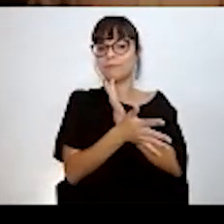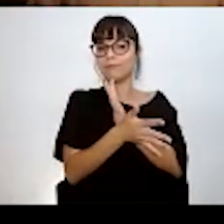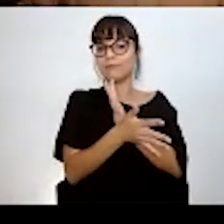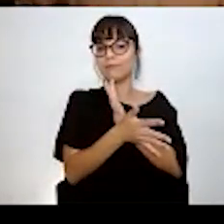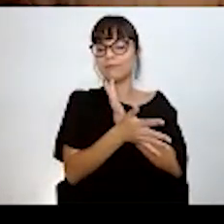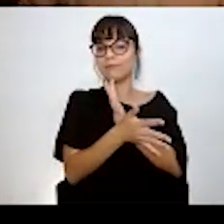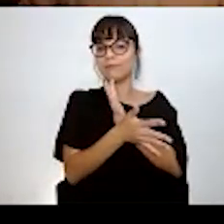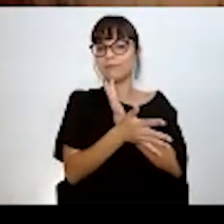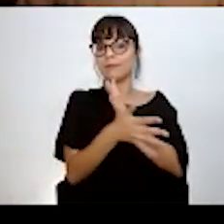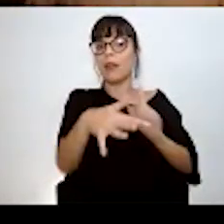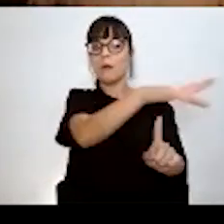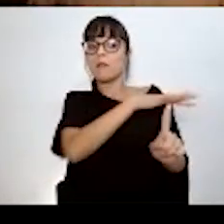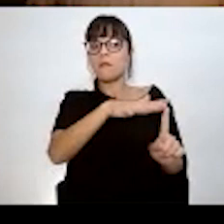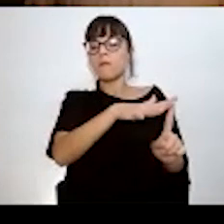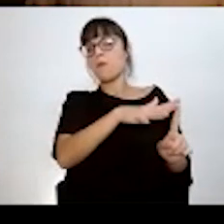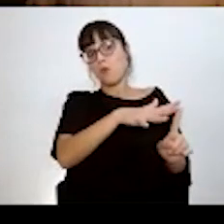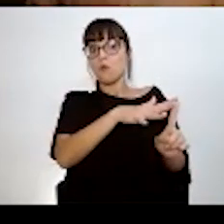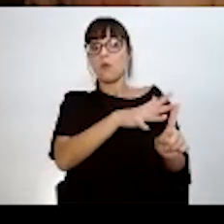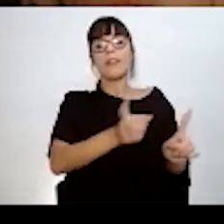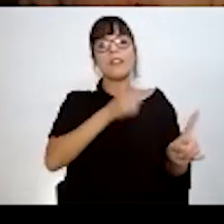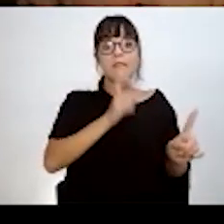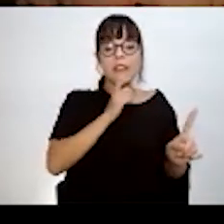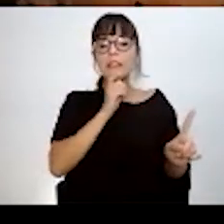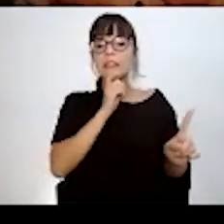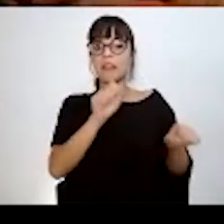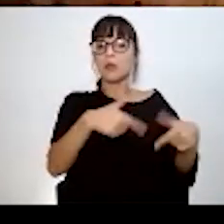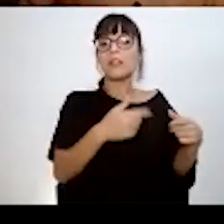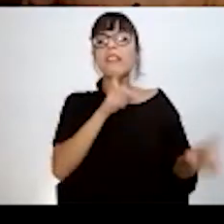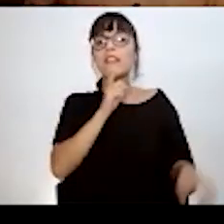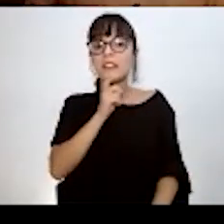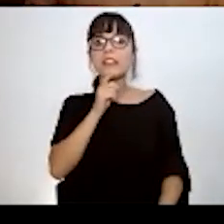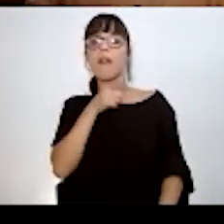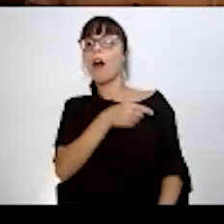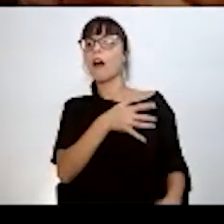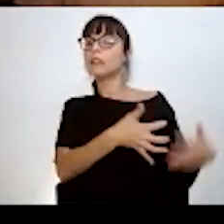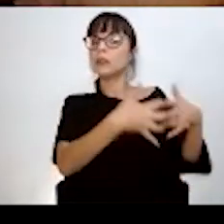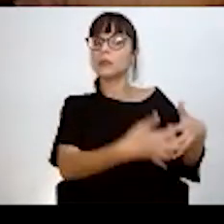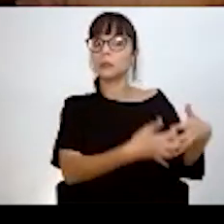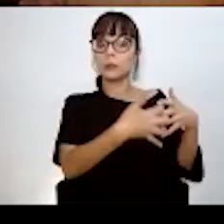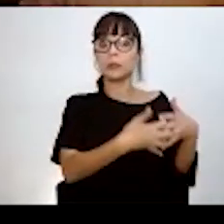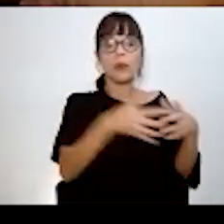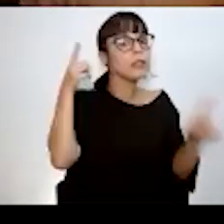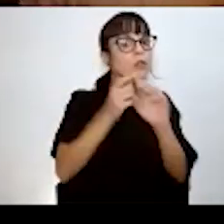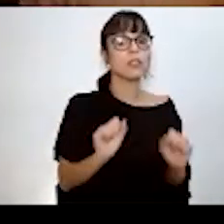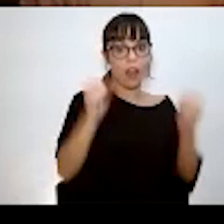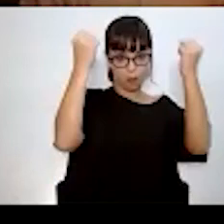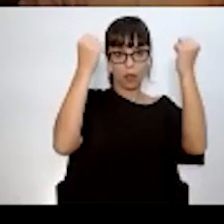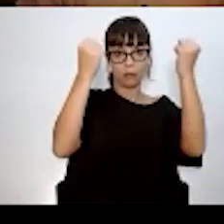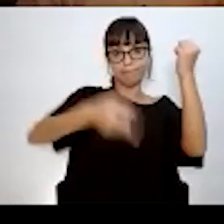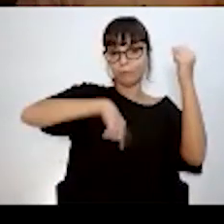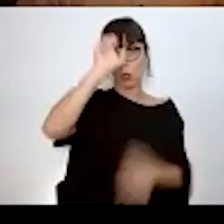retos medioambientales y tecnológicos para conseguir vivir en armonía con la naturaleza. Esa imagen también la tenemos sobre nosotros